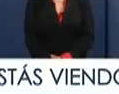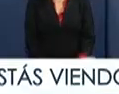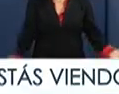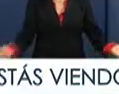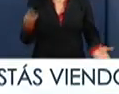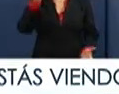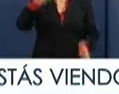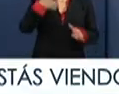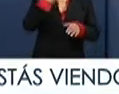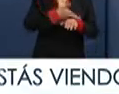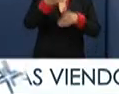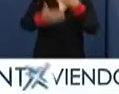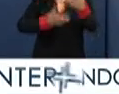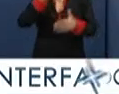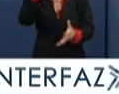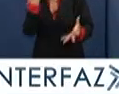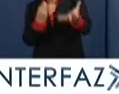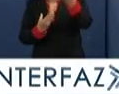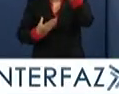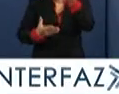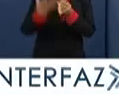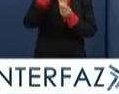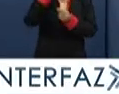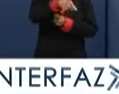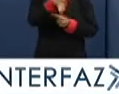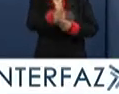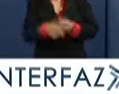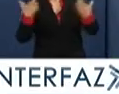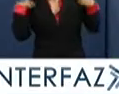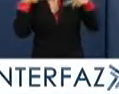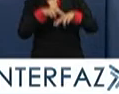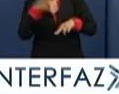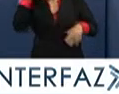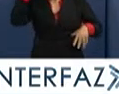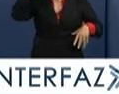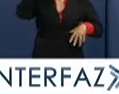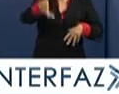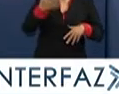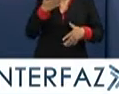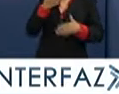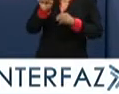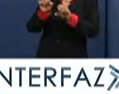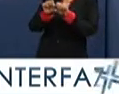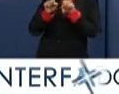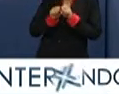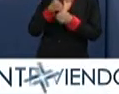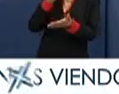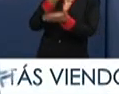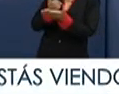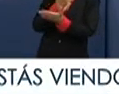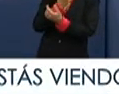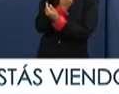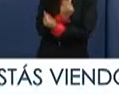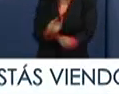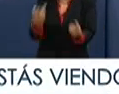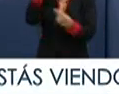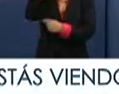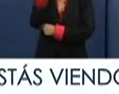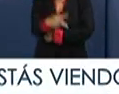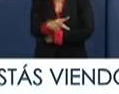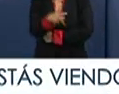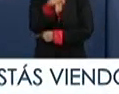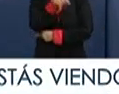Y en todo ese proceso de formación de los maestros que van a estar en un futuro frente a los niños